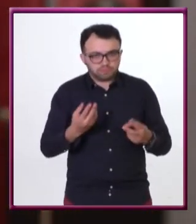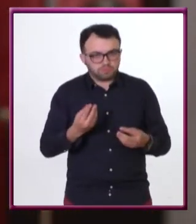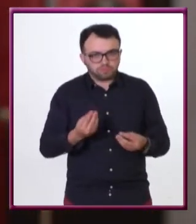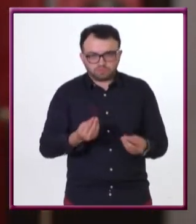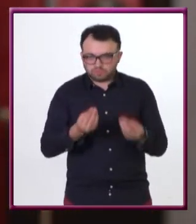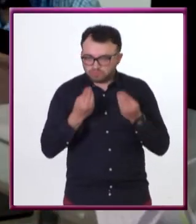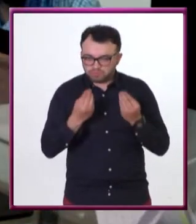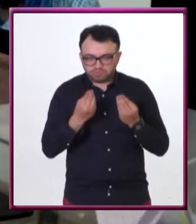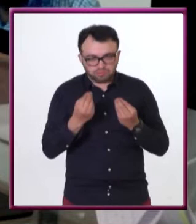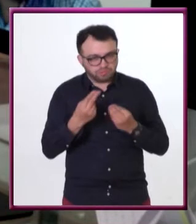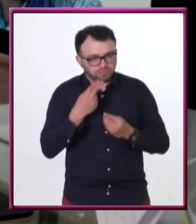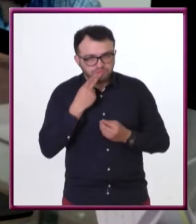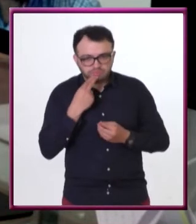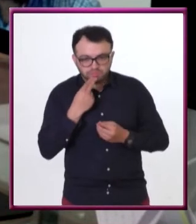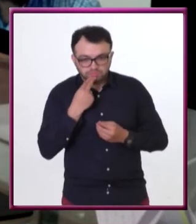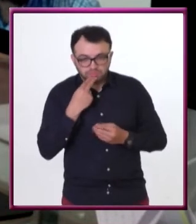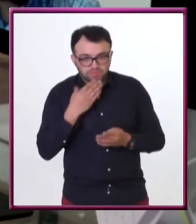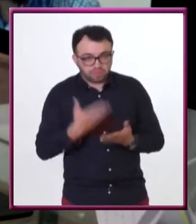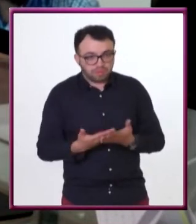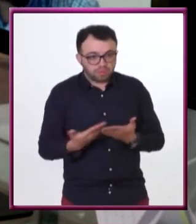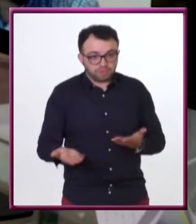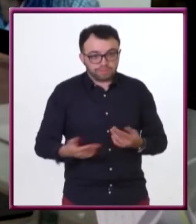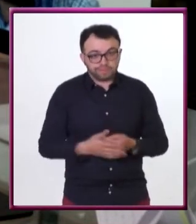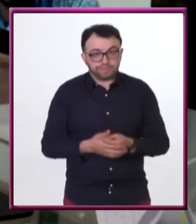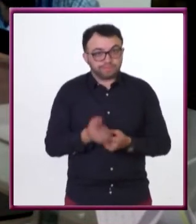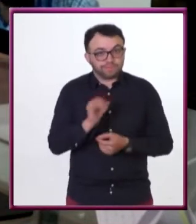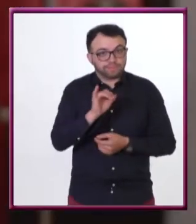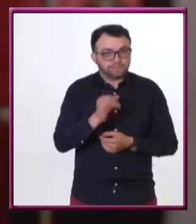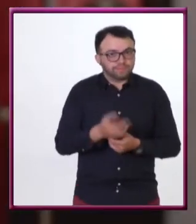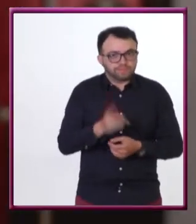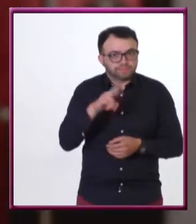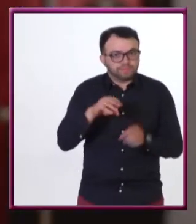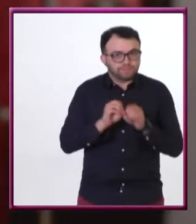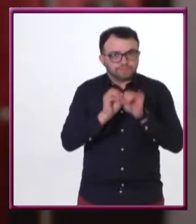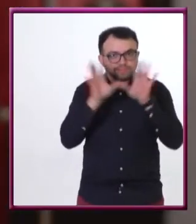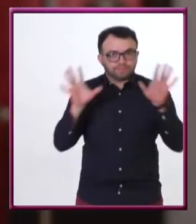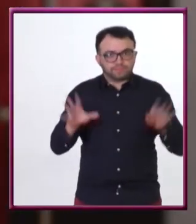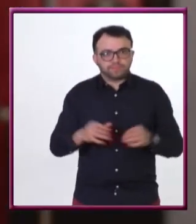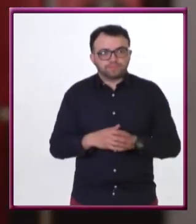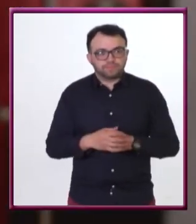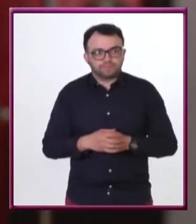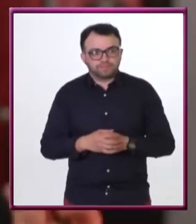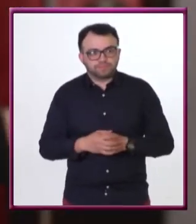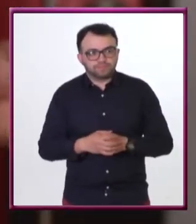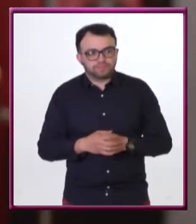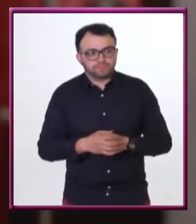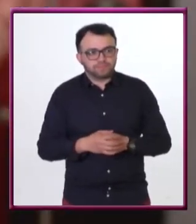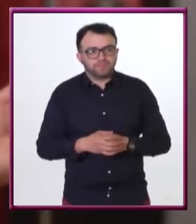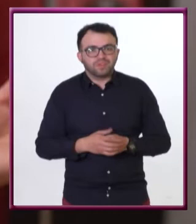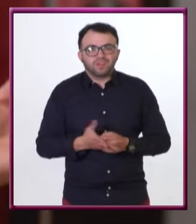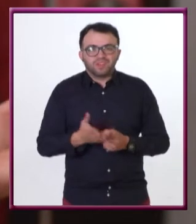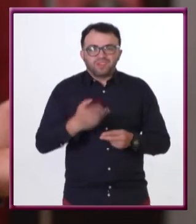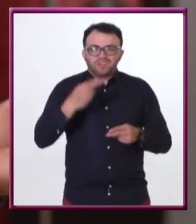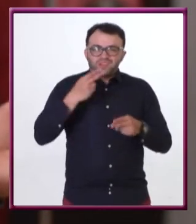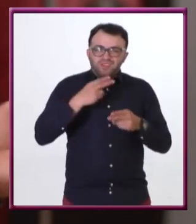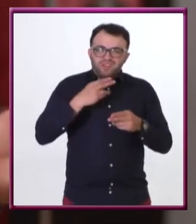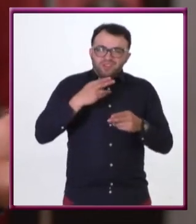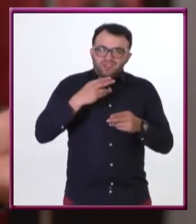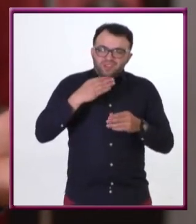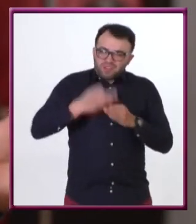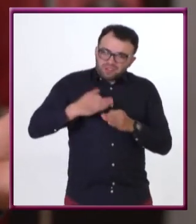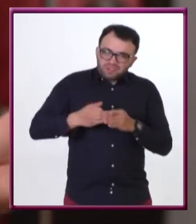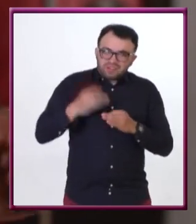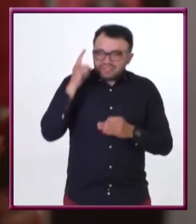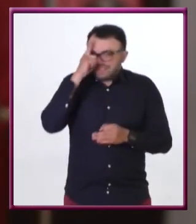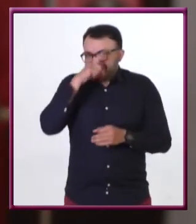están en nuestro día a día, ¿no? Así es. Y es sorprendente. Así es. Doctor, ahorita estamos en una situación de pandemia en